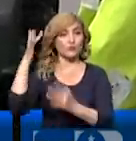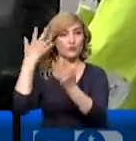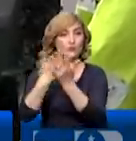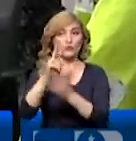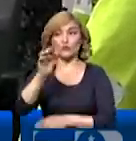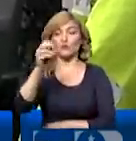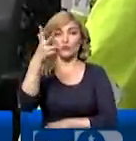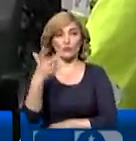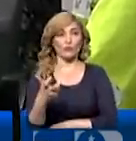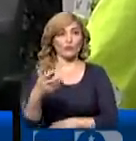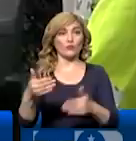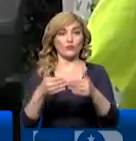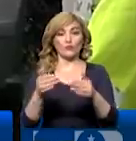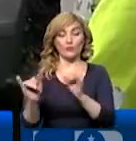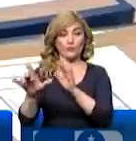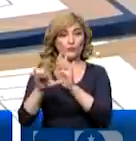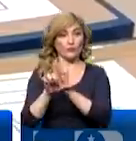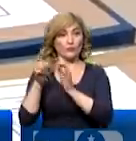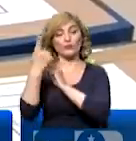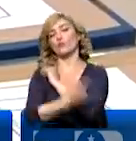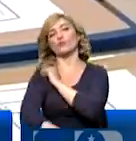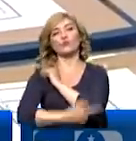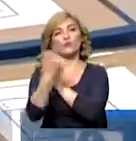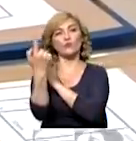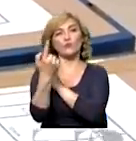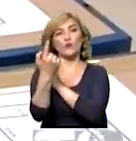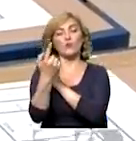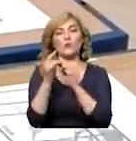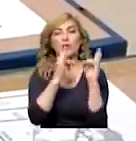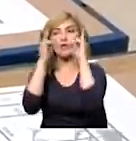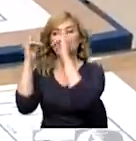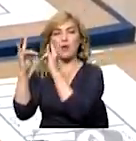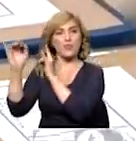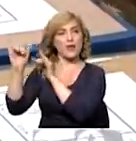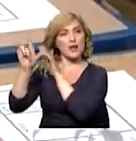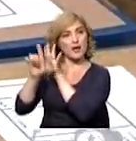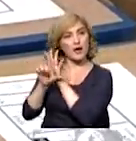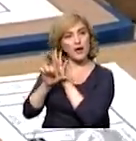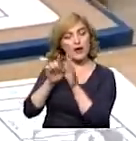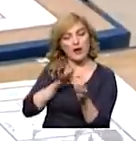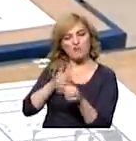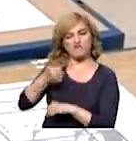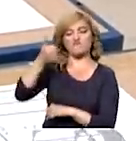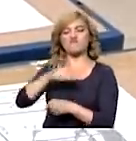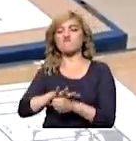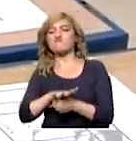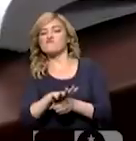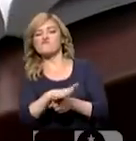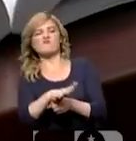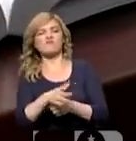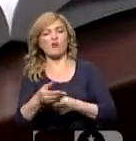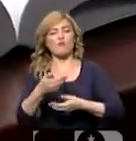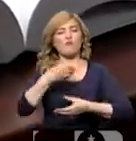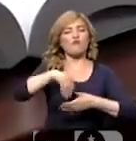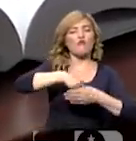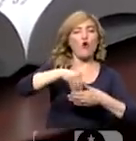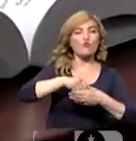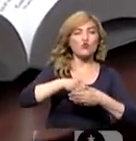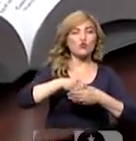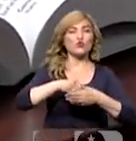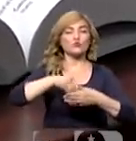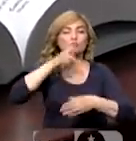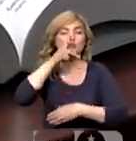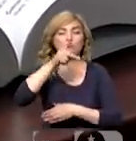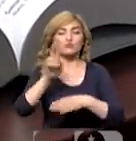se cometieron varios ilícitos por los que fue sentenciada por los cargos de enriquecimiento ilícito, tráfico de influencias y peculiaridades, junto a su esposo